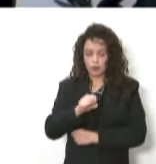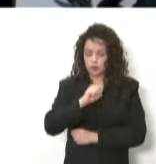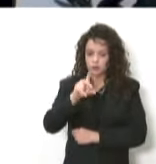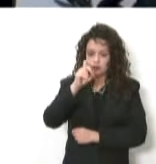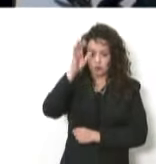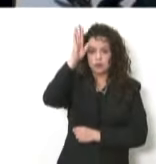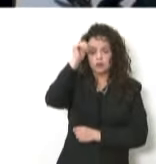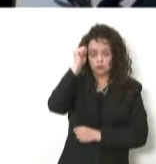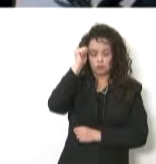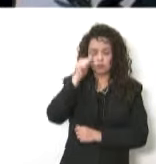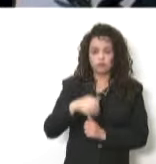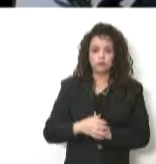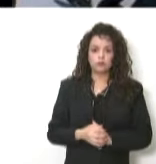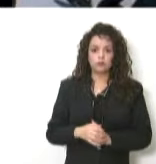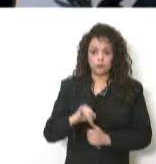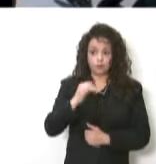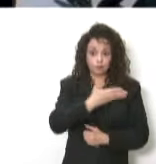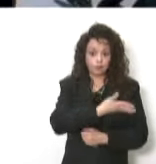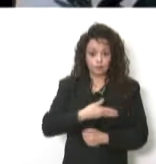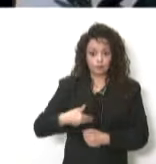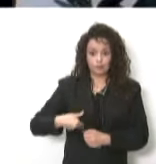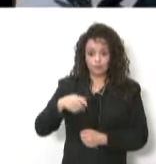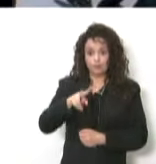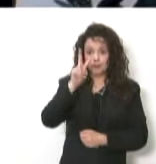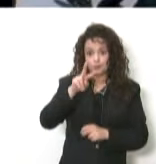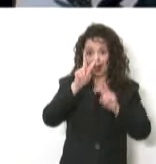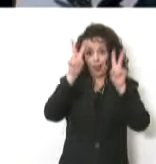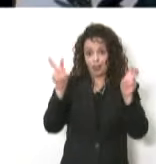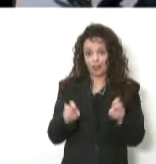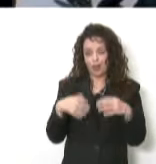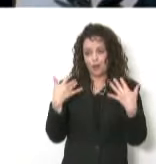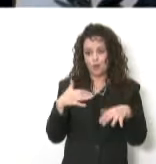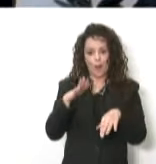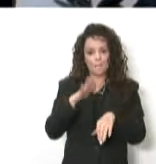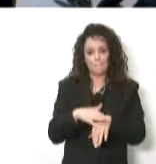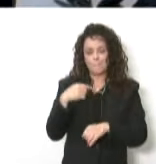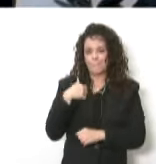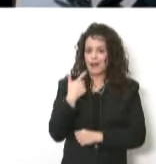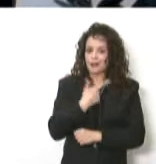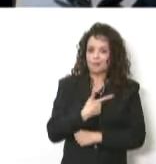comisionado presidente, es uno de sus temas predilectos de investigación.